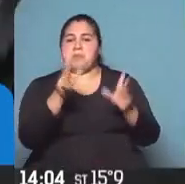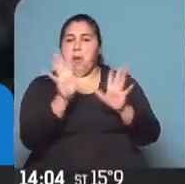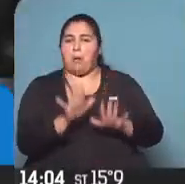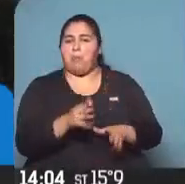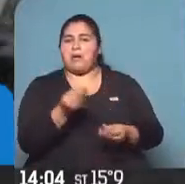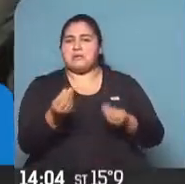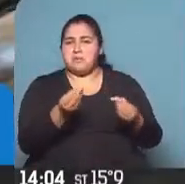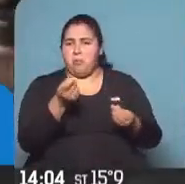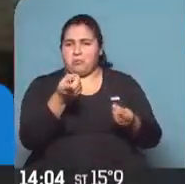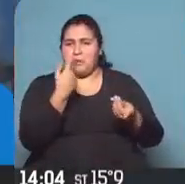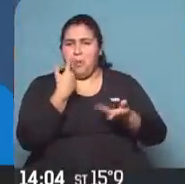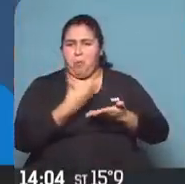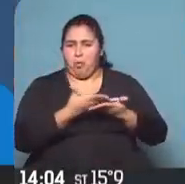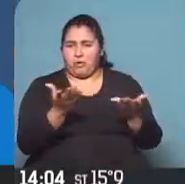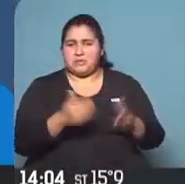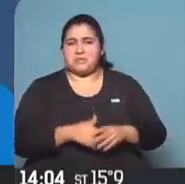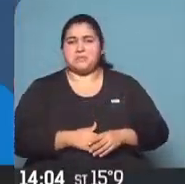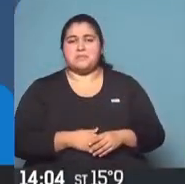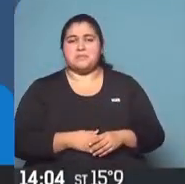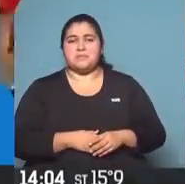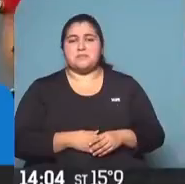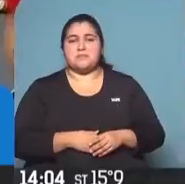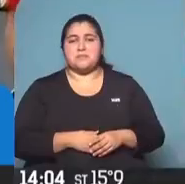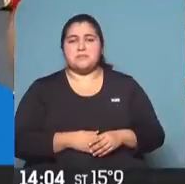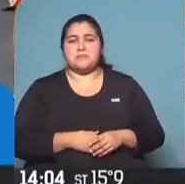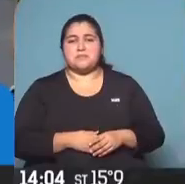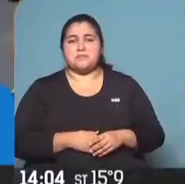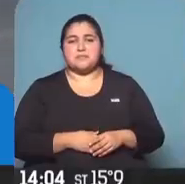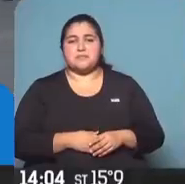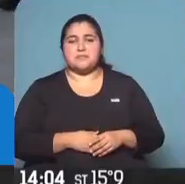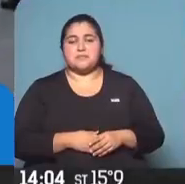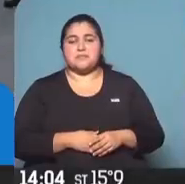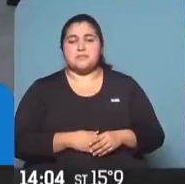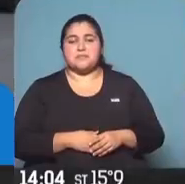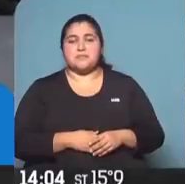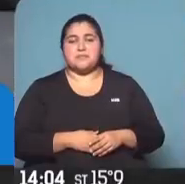el correspondiente pasaje de despegue